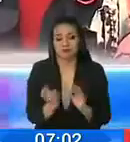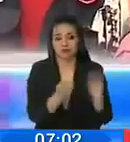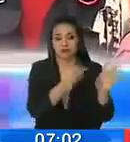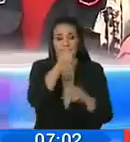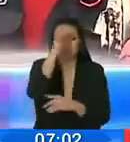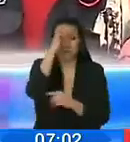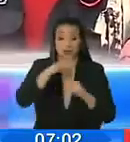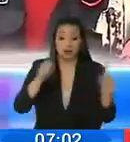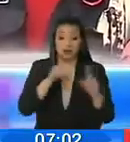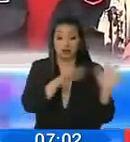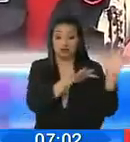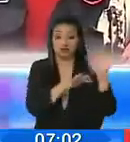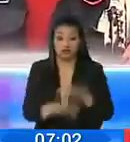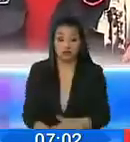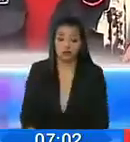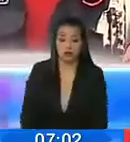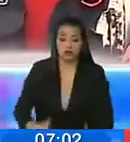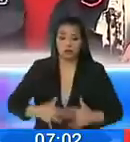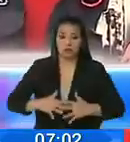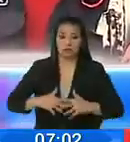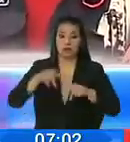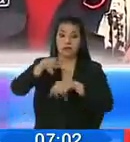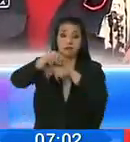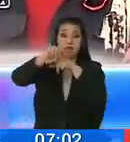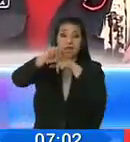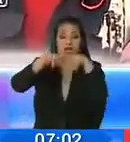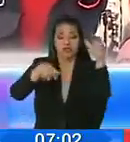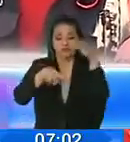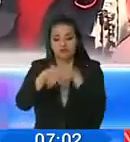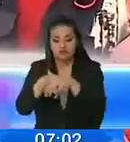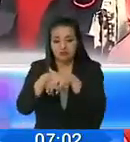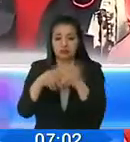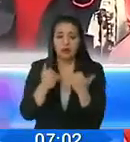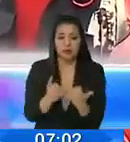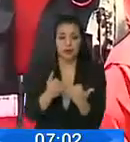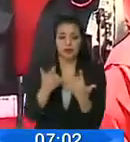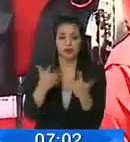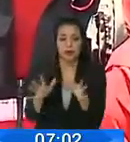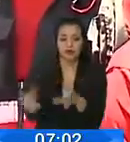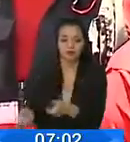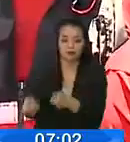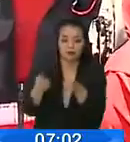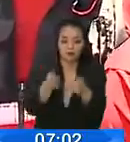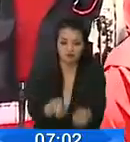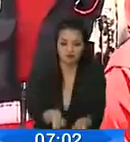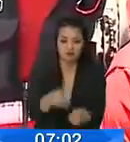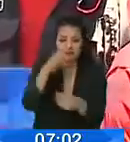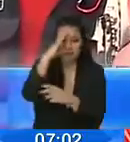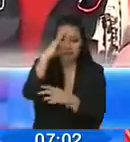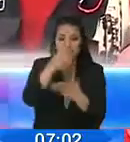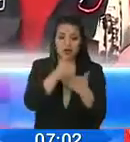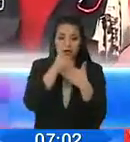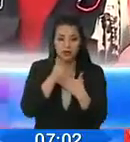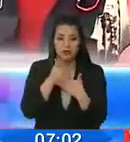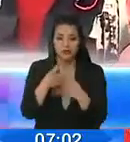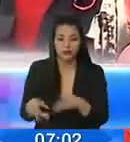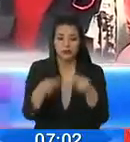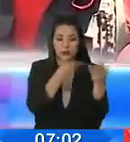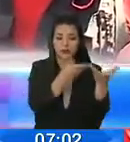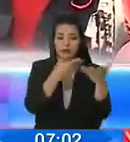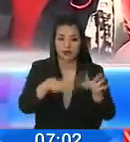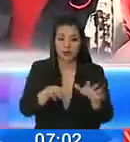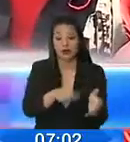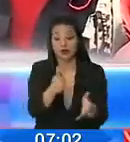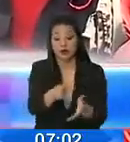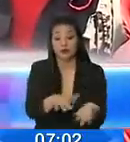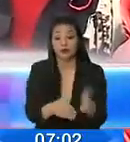inferior. La misma que ahorita ya con el procedimiento de los peritos de la policía se procedió a liberar y al momento ya se entregó a medicina